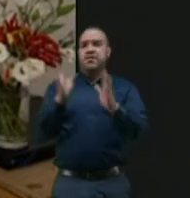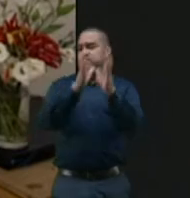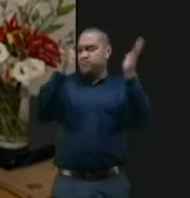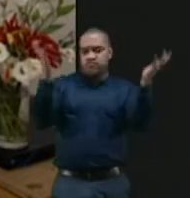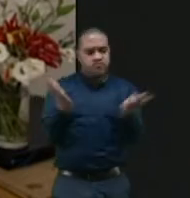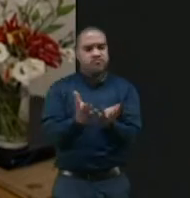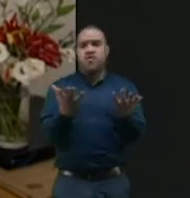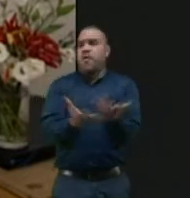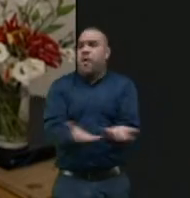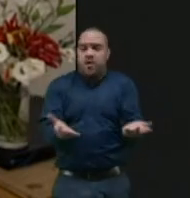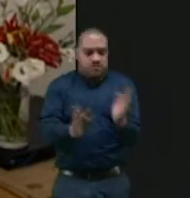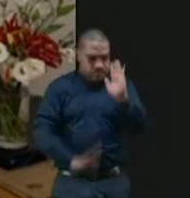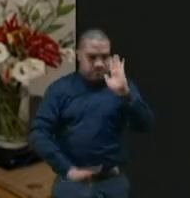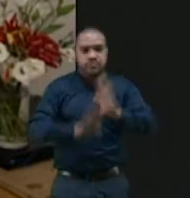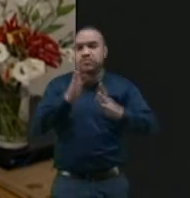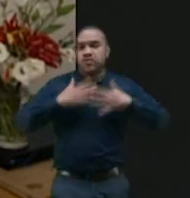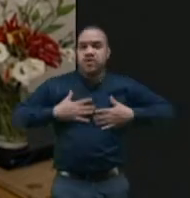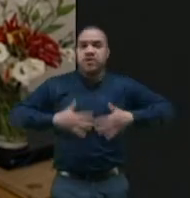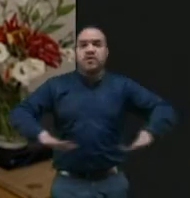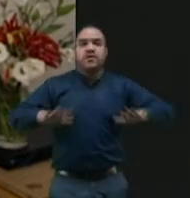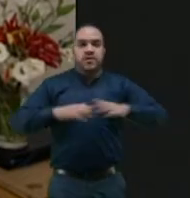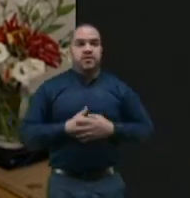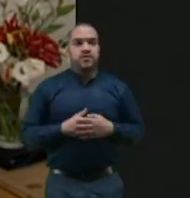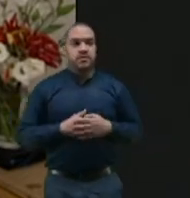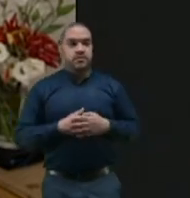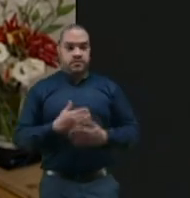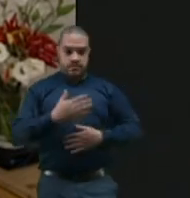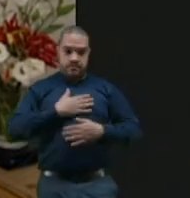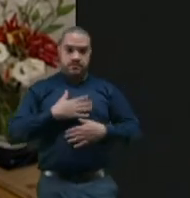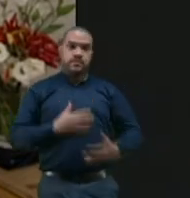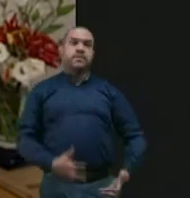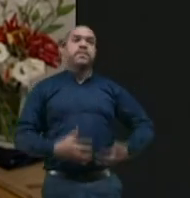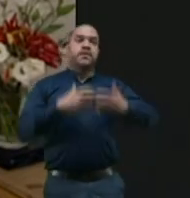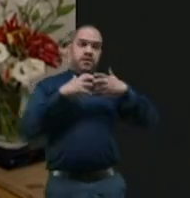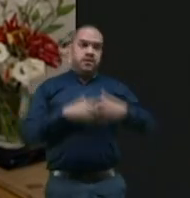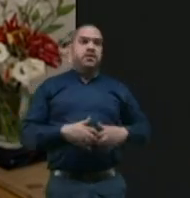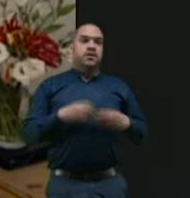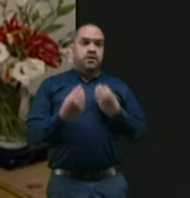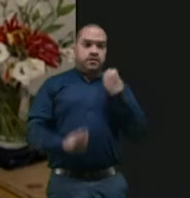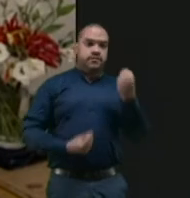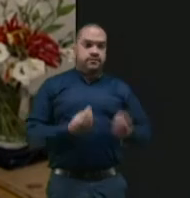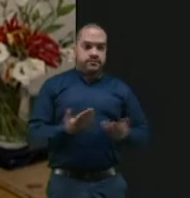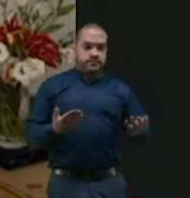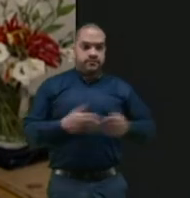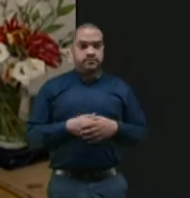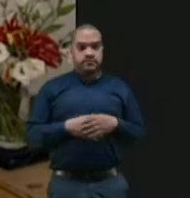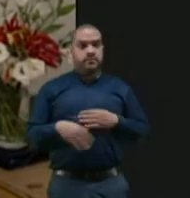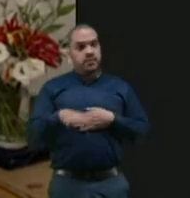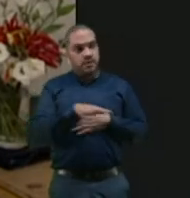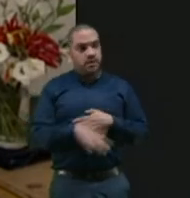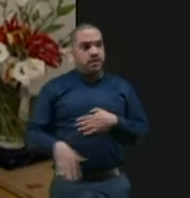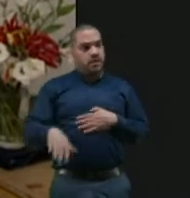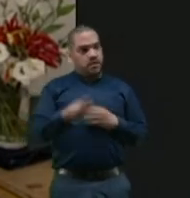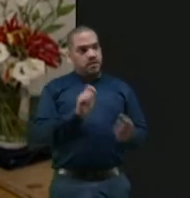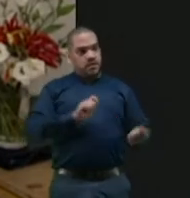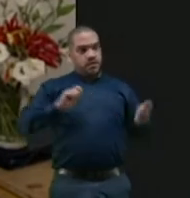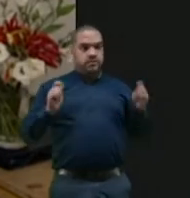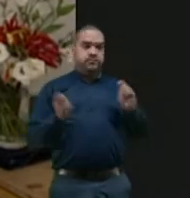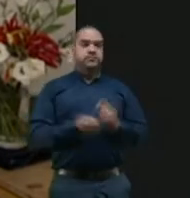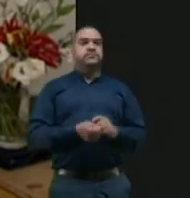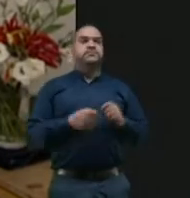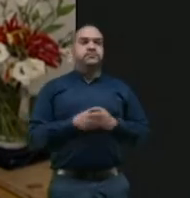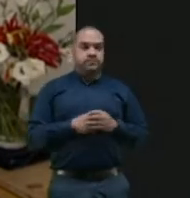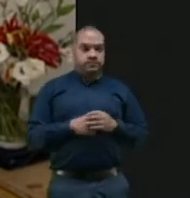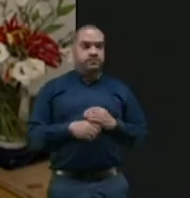Porque nosotros como emprendedores tenemos la misión de cambiar el mundo, de hacerlo un mejor